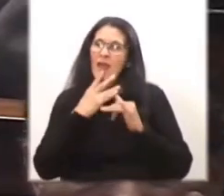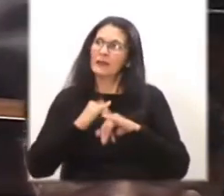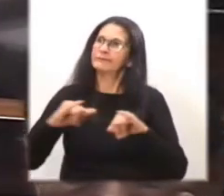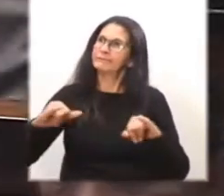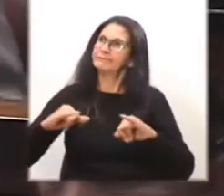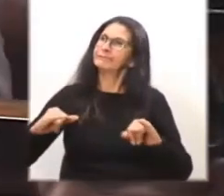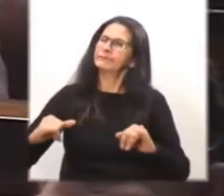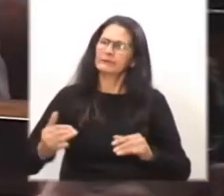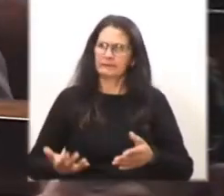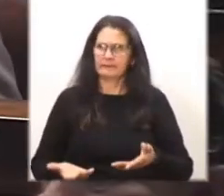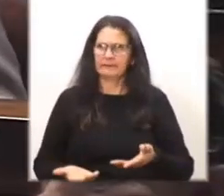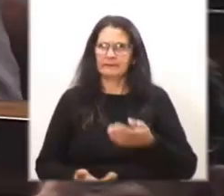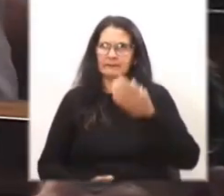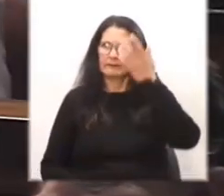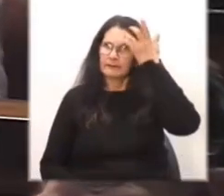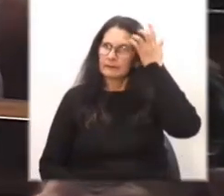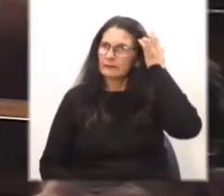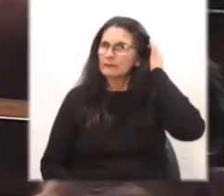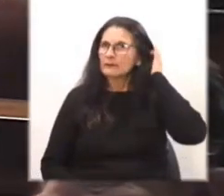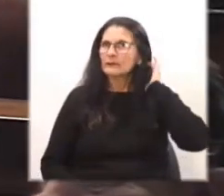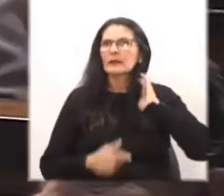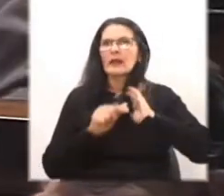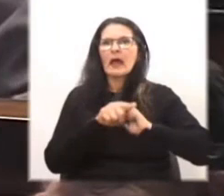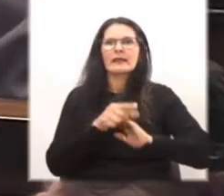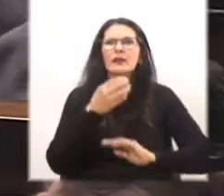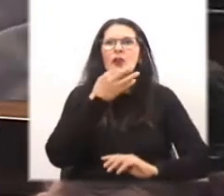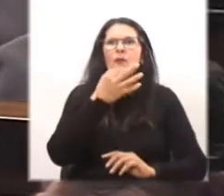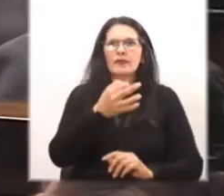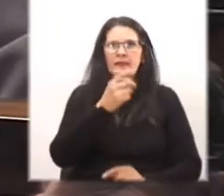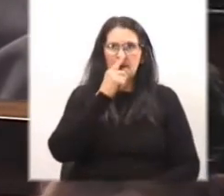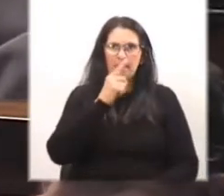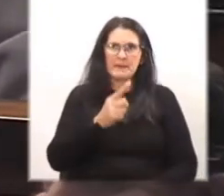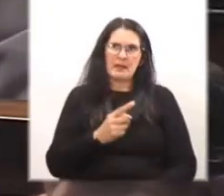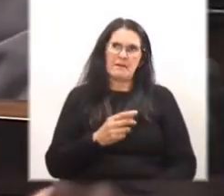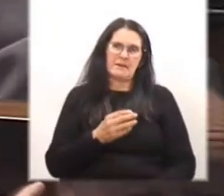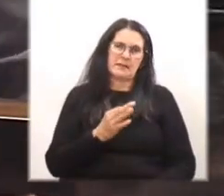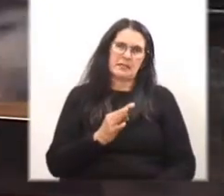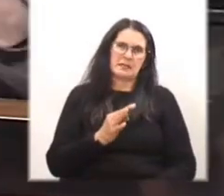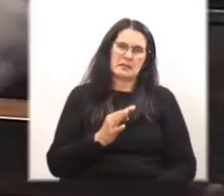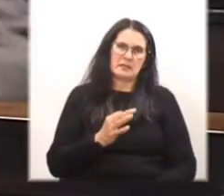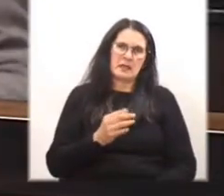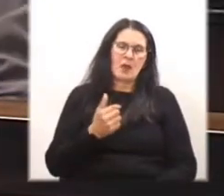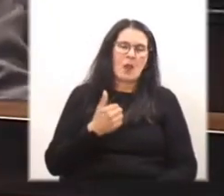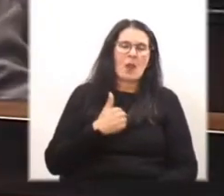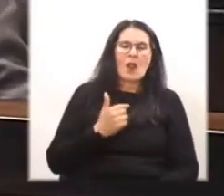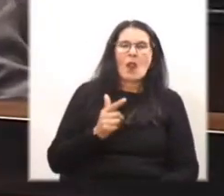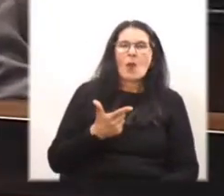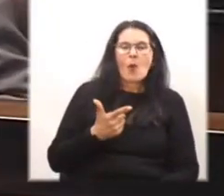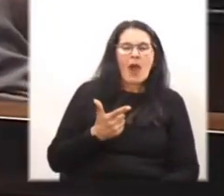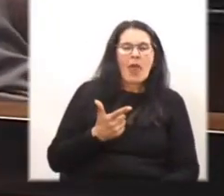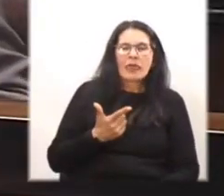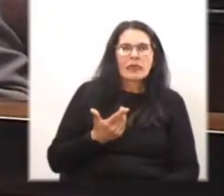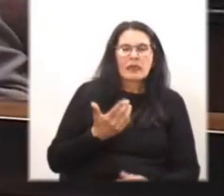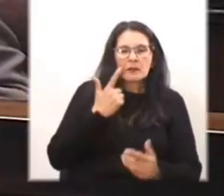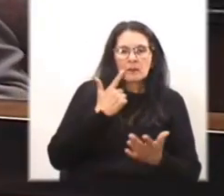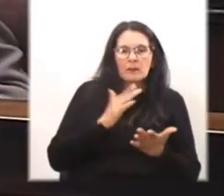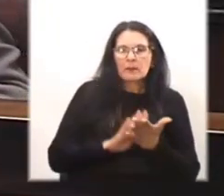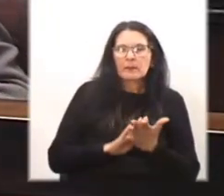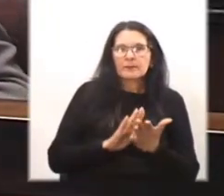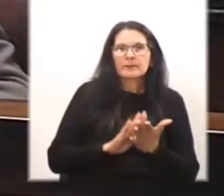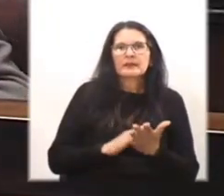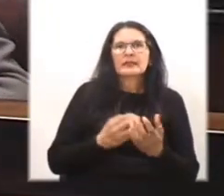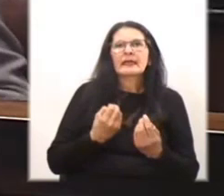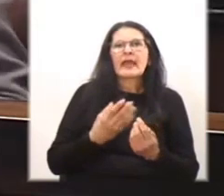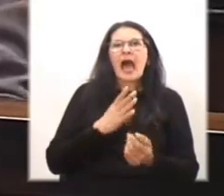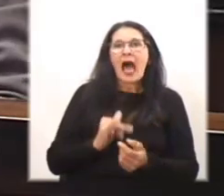Y ahí, como lo he dicho 1000 veces, no tengo elemento para decir que hay